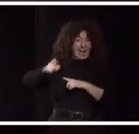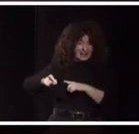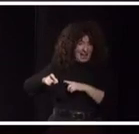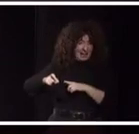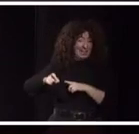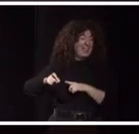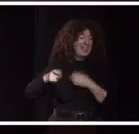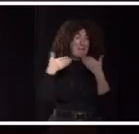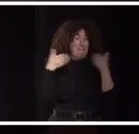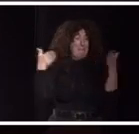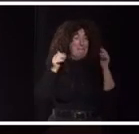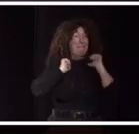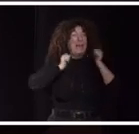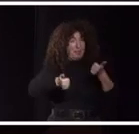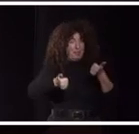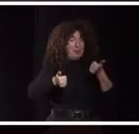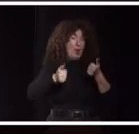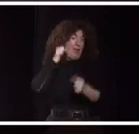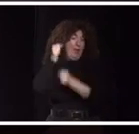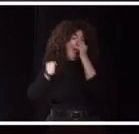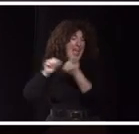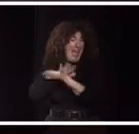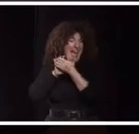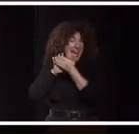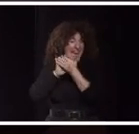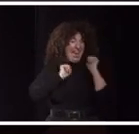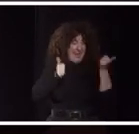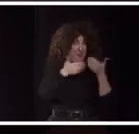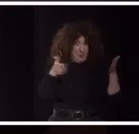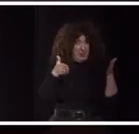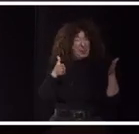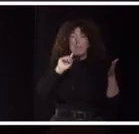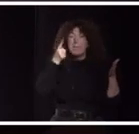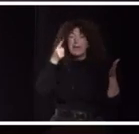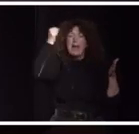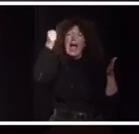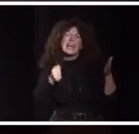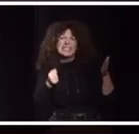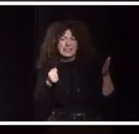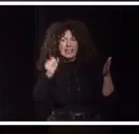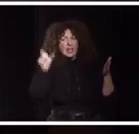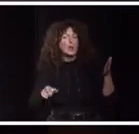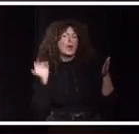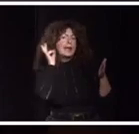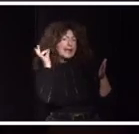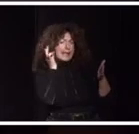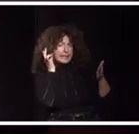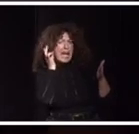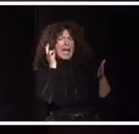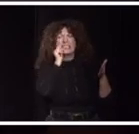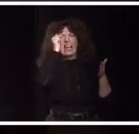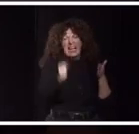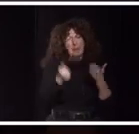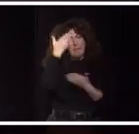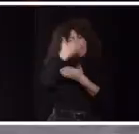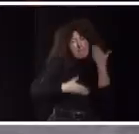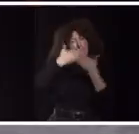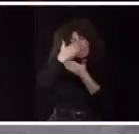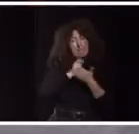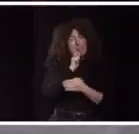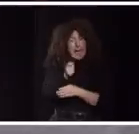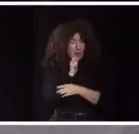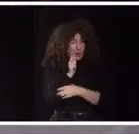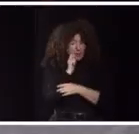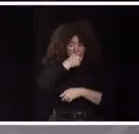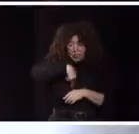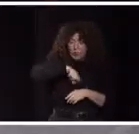desde el principio del genocidio, desde el primer asesinato a una niña, a un periodista, hemos sido la